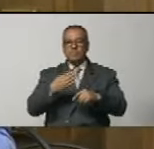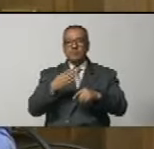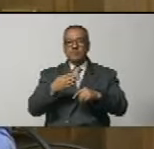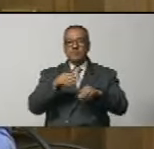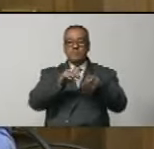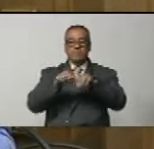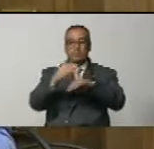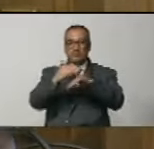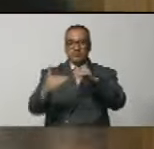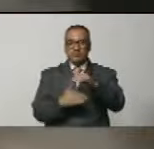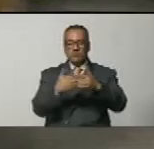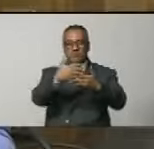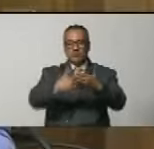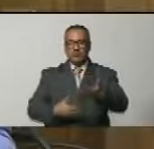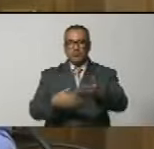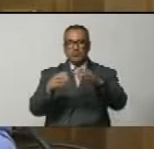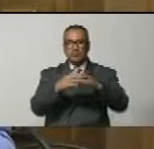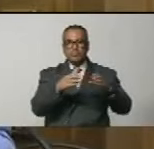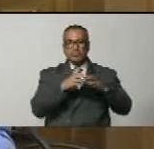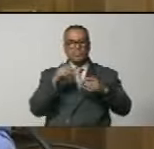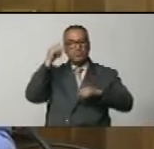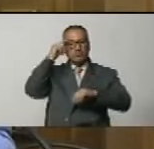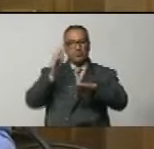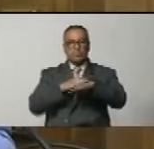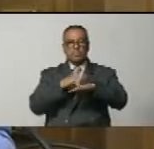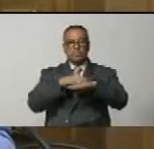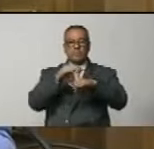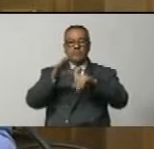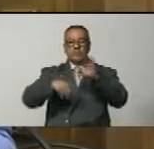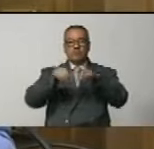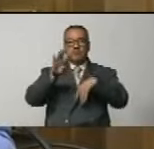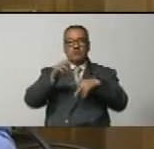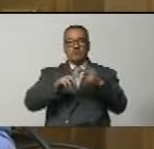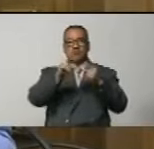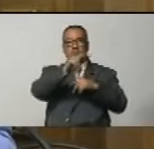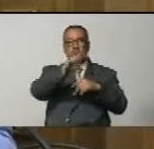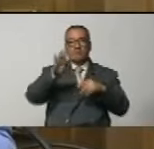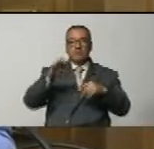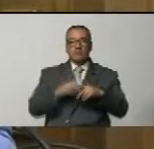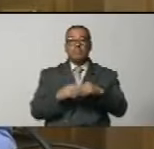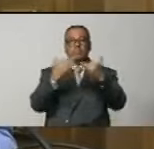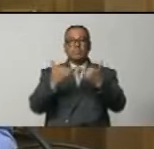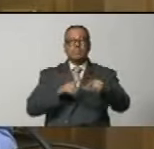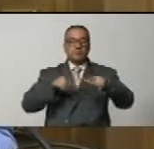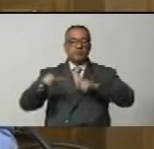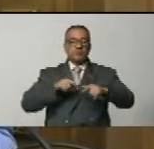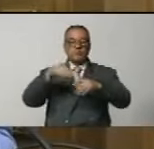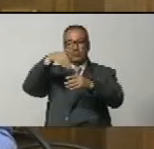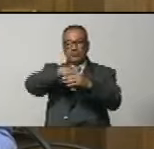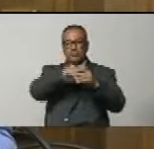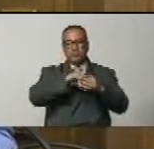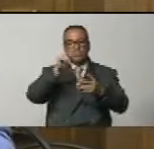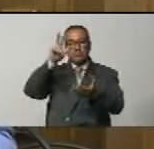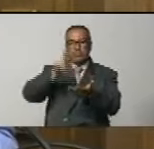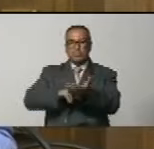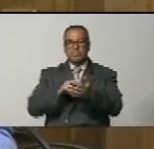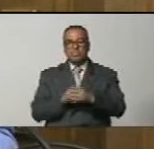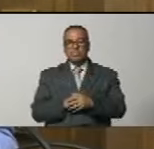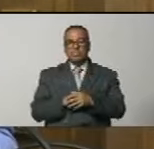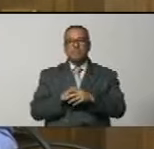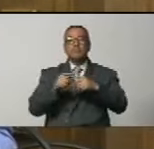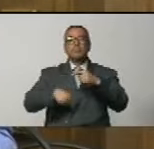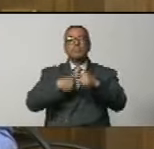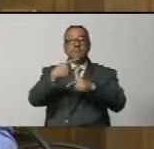del subsecretario la lectura del acta de la sesión ordinaria del día martes 12 de marzo de 2024. Una vez leída y sometida a votación, resultó aprobada.